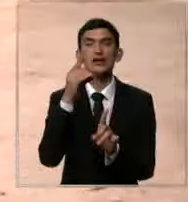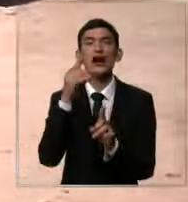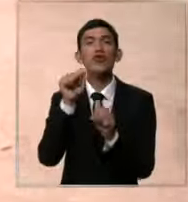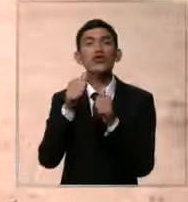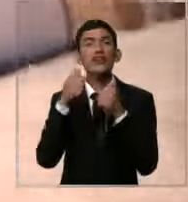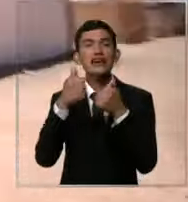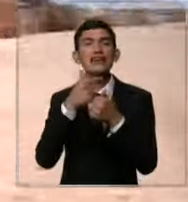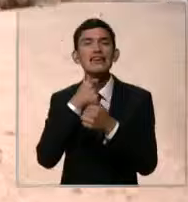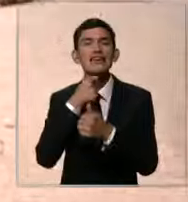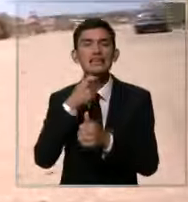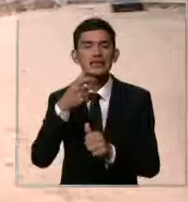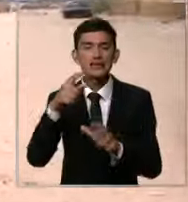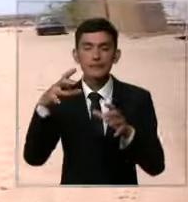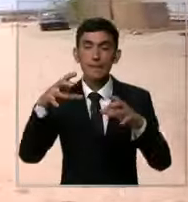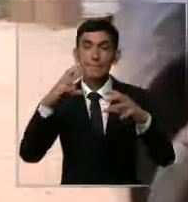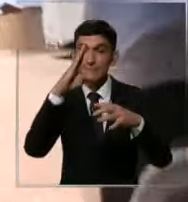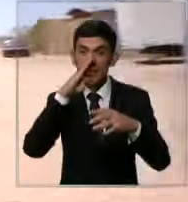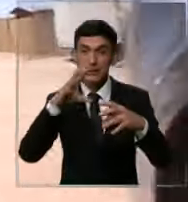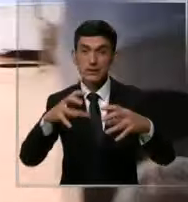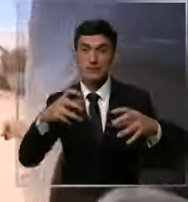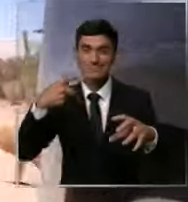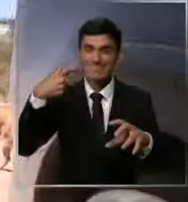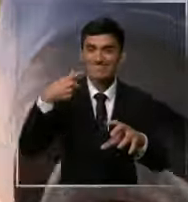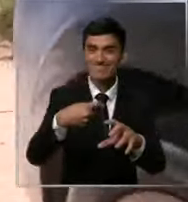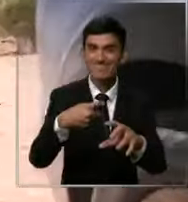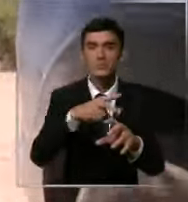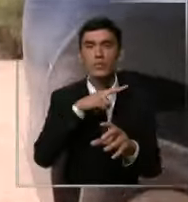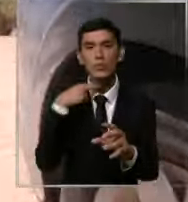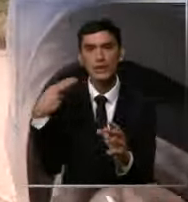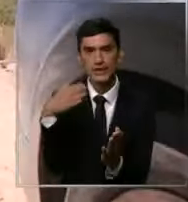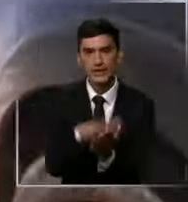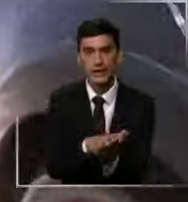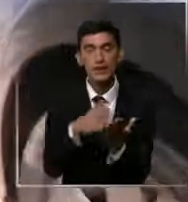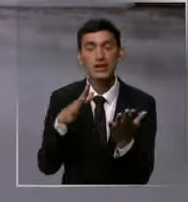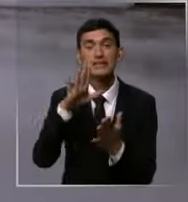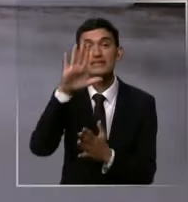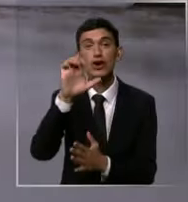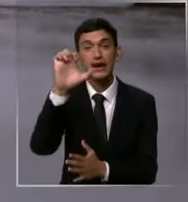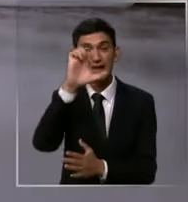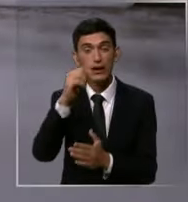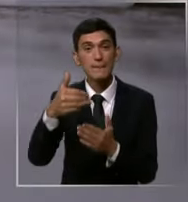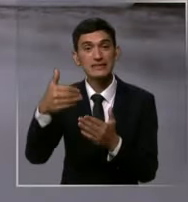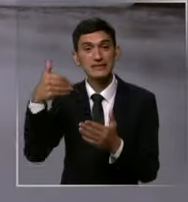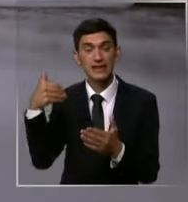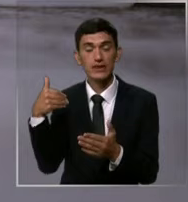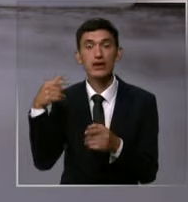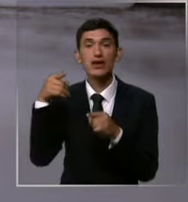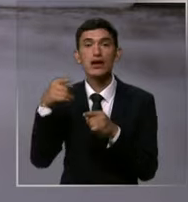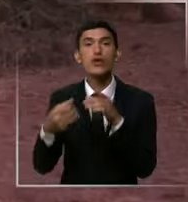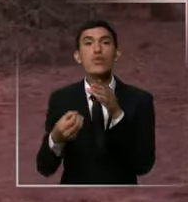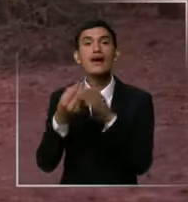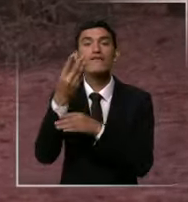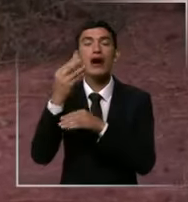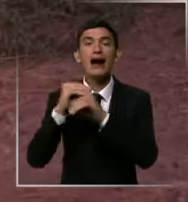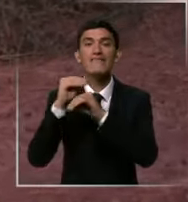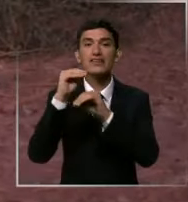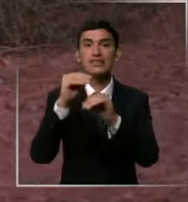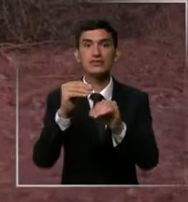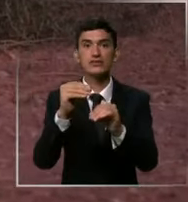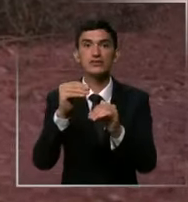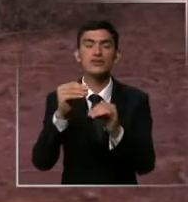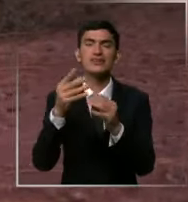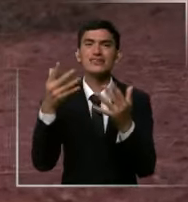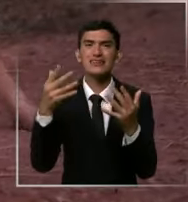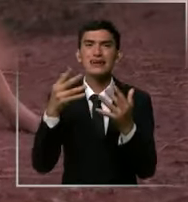Sin embargo, eso no erradicó el problema. El 5 de enero pasado se reportó un nuevo ataque de otros